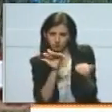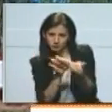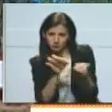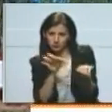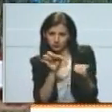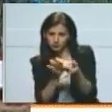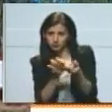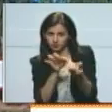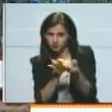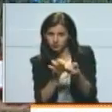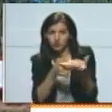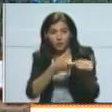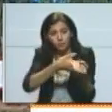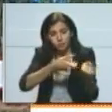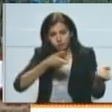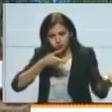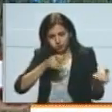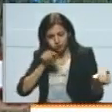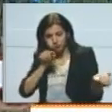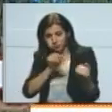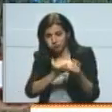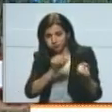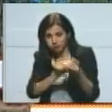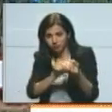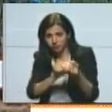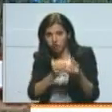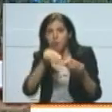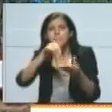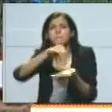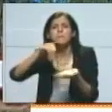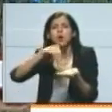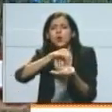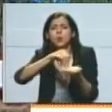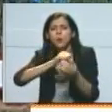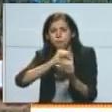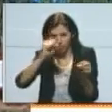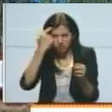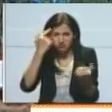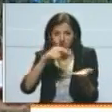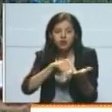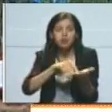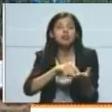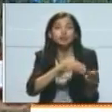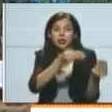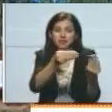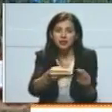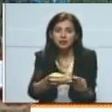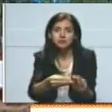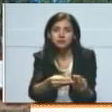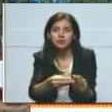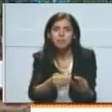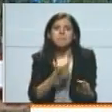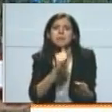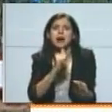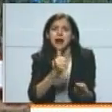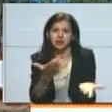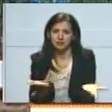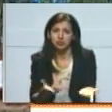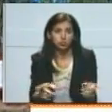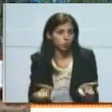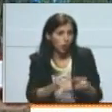No todas las pólvoras son igual, no todos los explosivos actúan exactamente igual. Hay